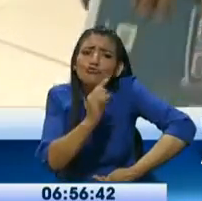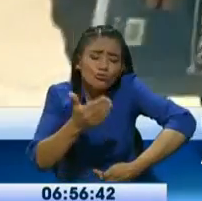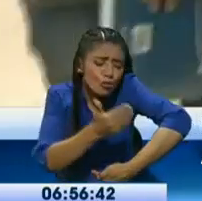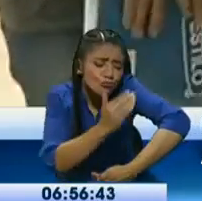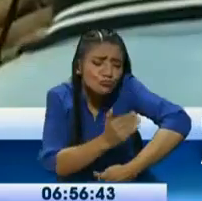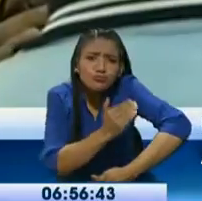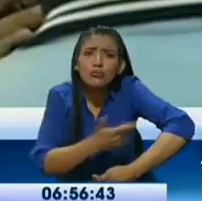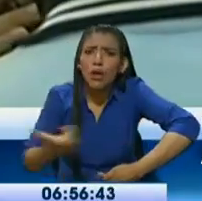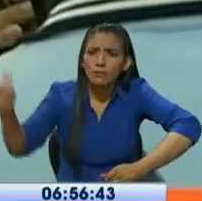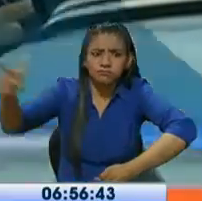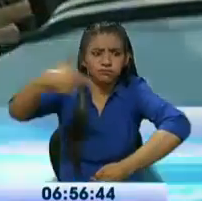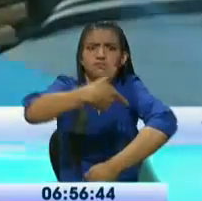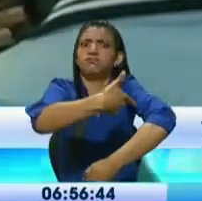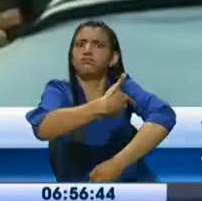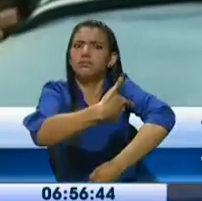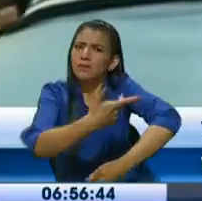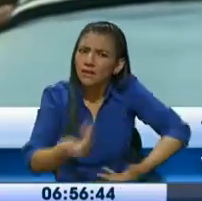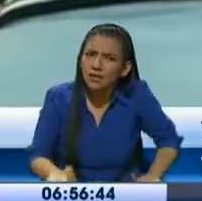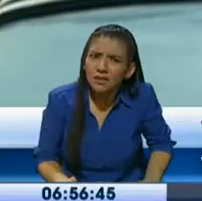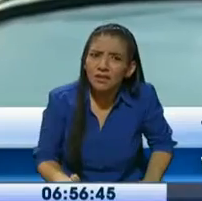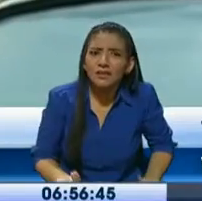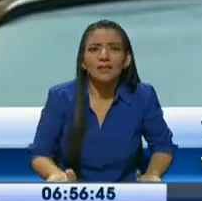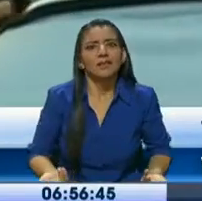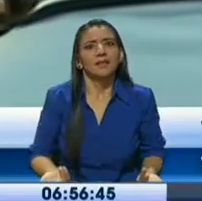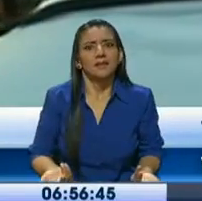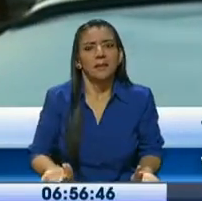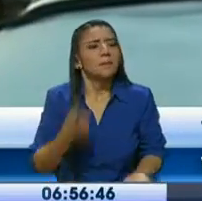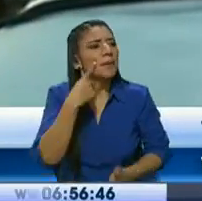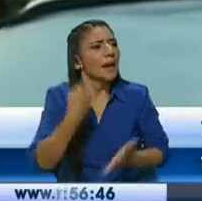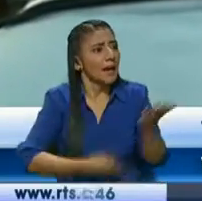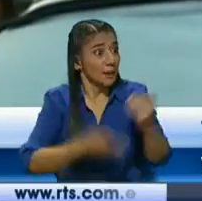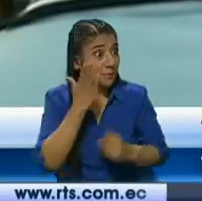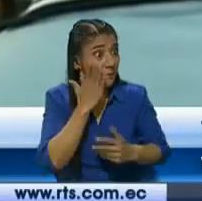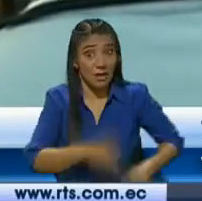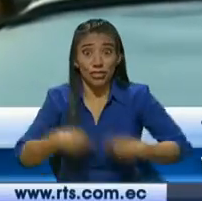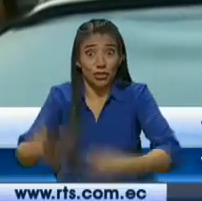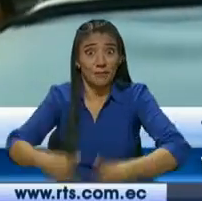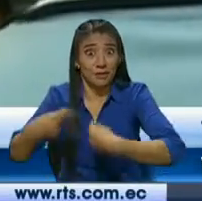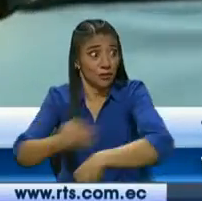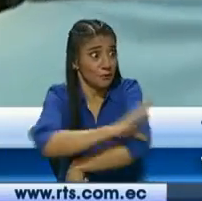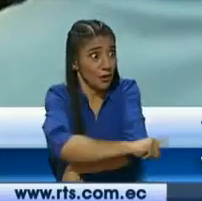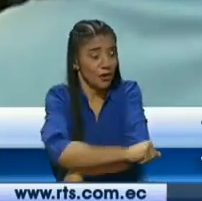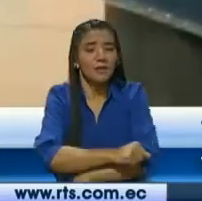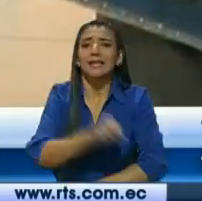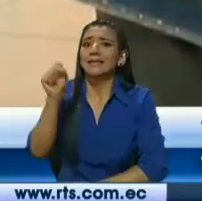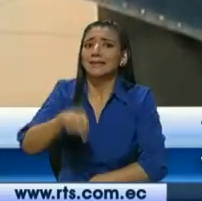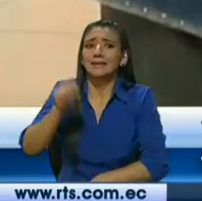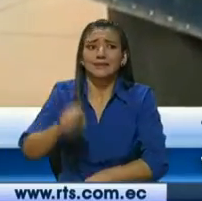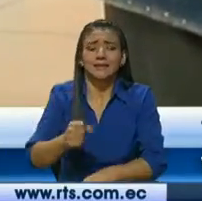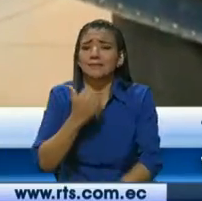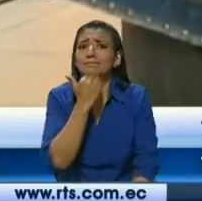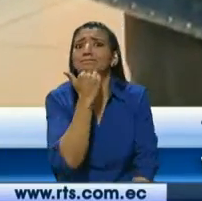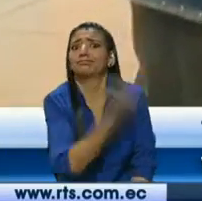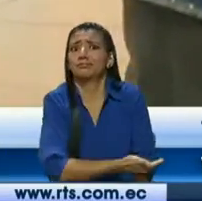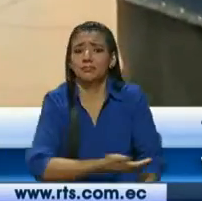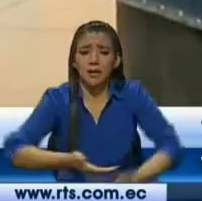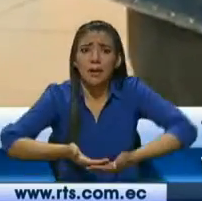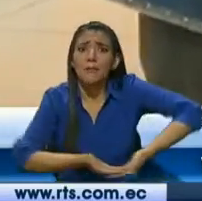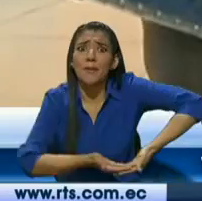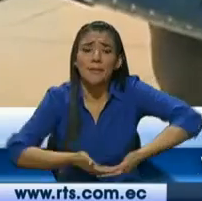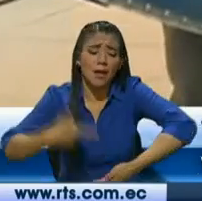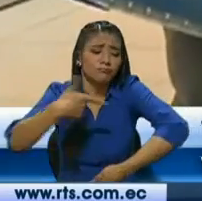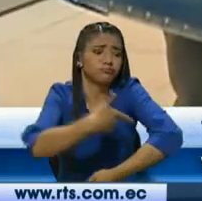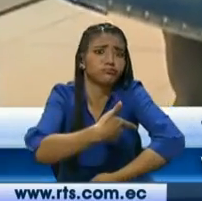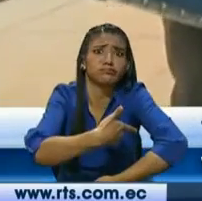a una criatura. Eso ya no tiene nombre. Para que la mamá entregue su cosa. Entregue, la criatura que lleva ellos no le importó nada. Al bajarse del